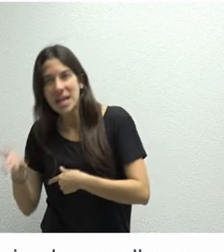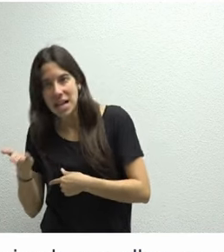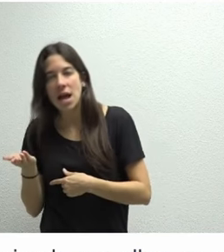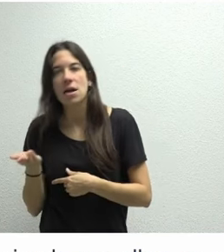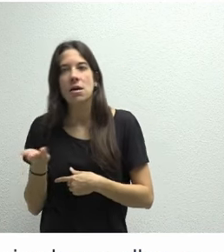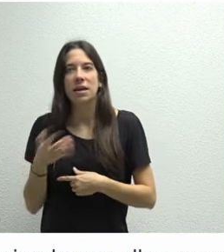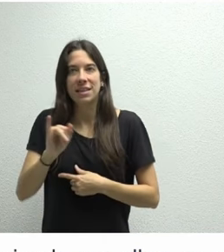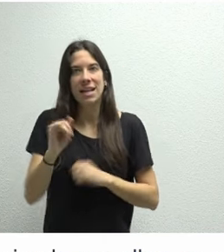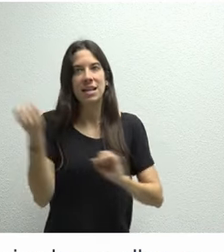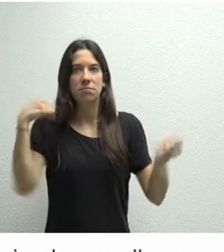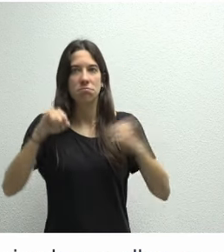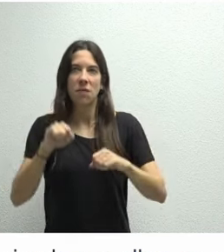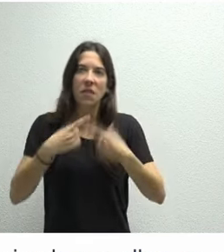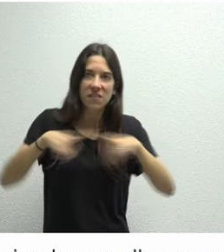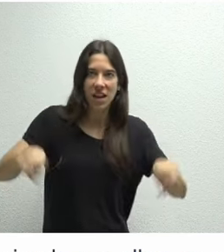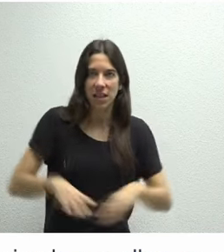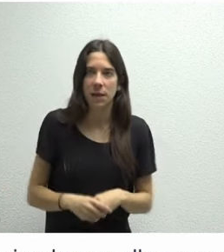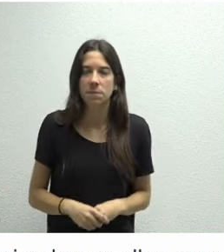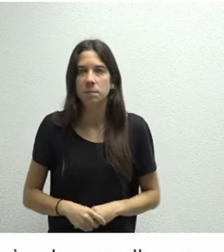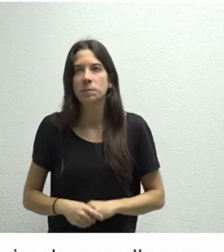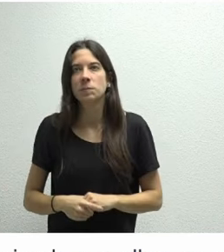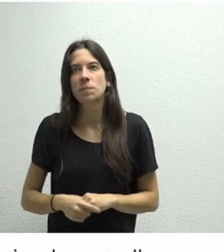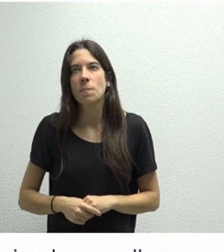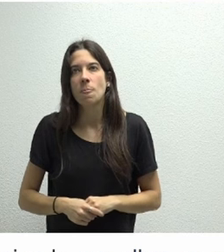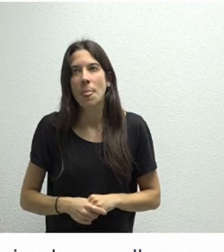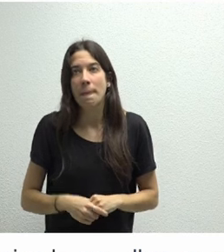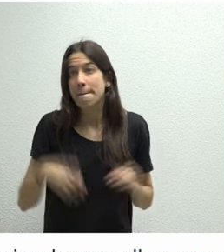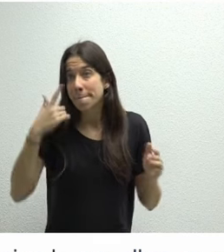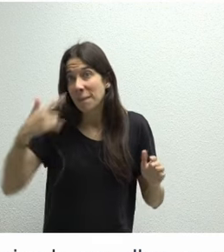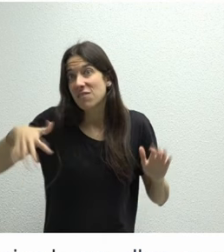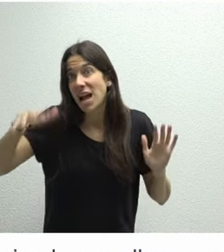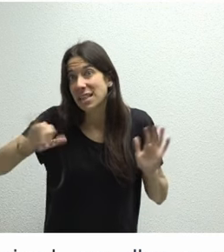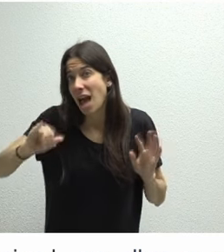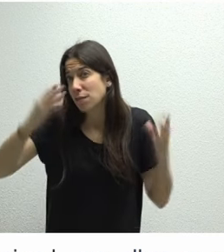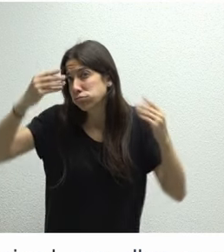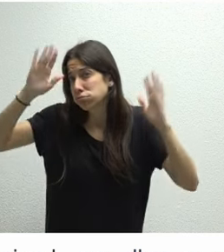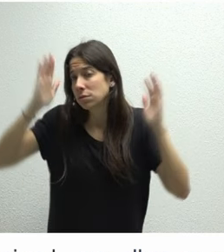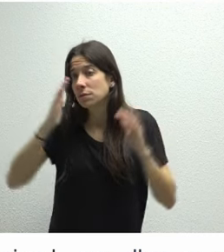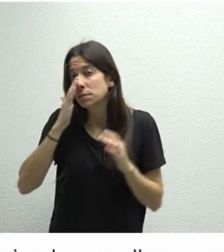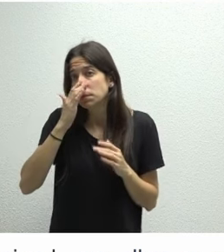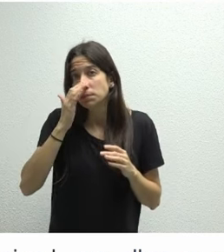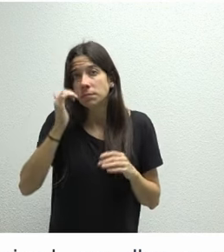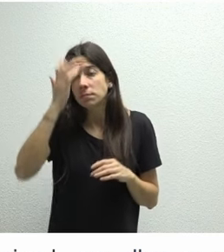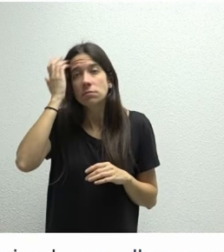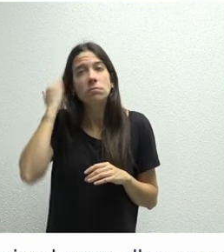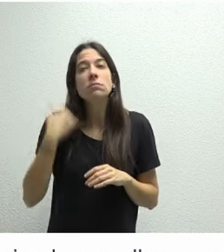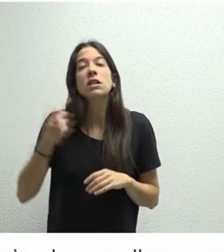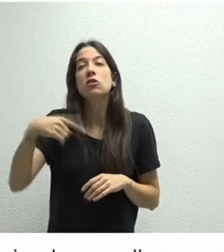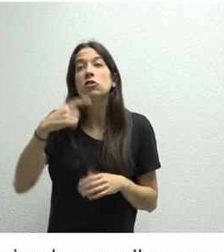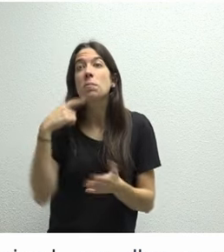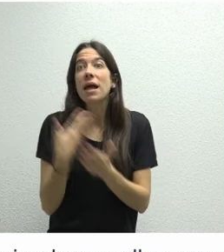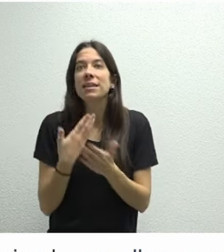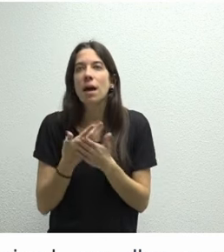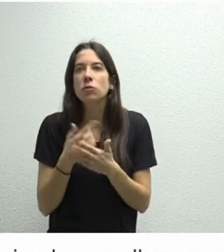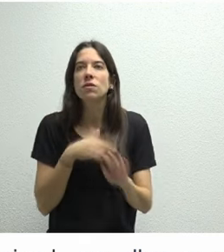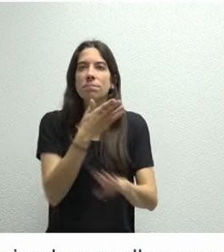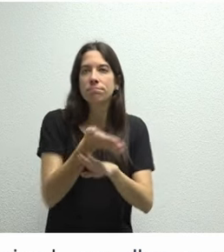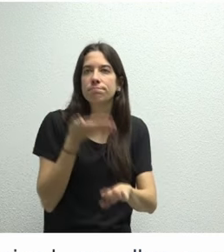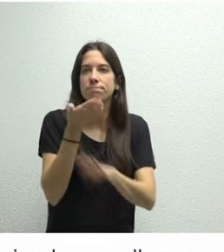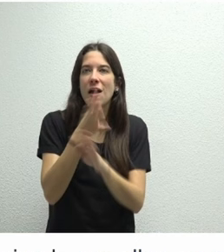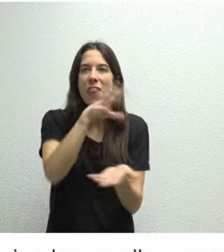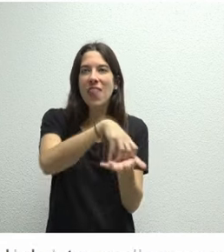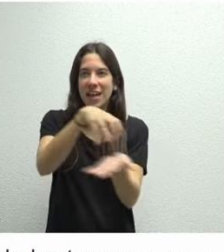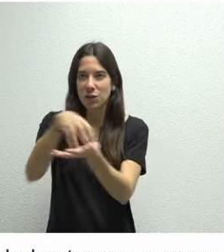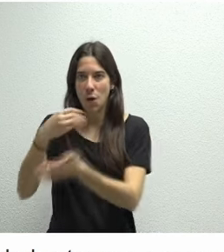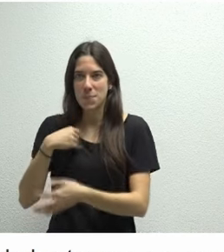de actuación Mirad si hay tantas que nosotros planteamos desplazarnos a los centros entendiendo que podía ser un